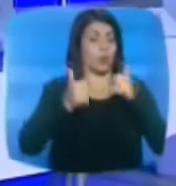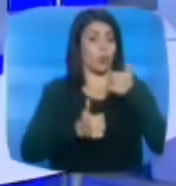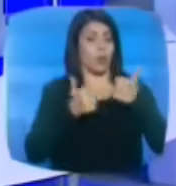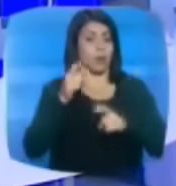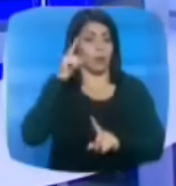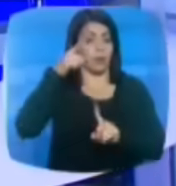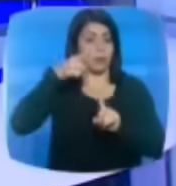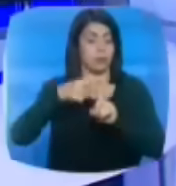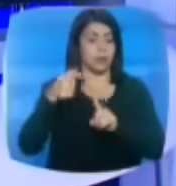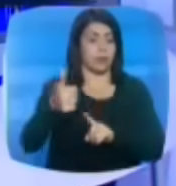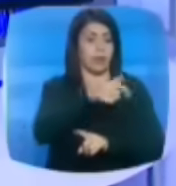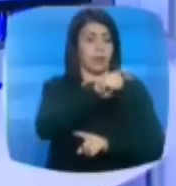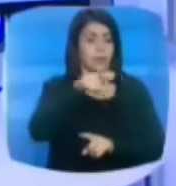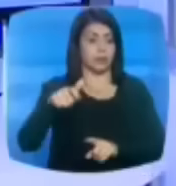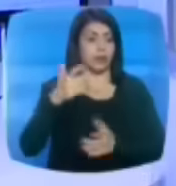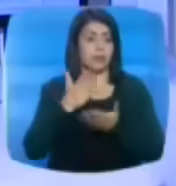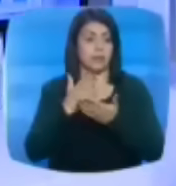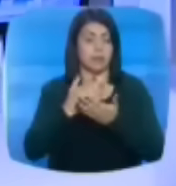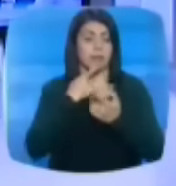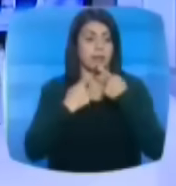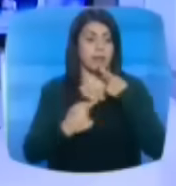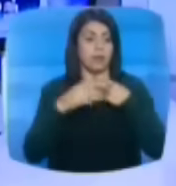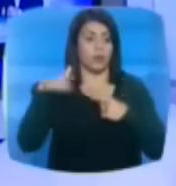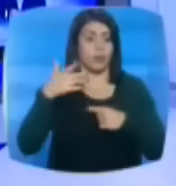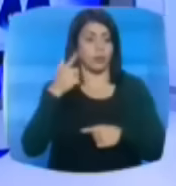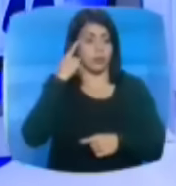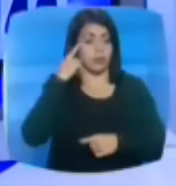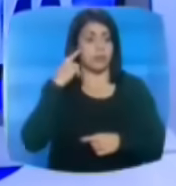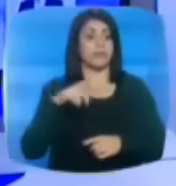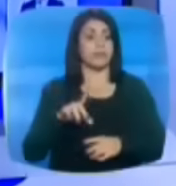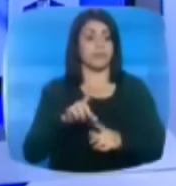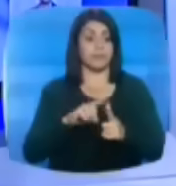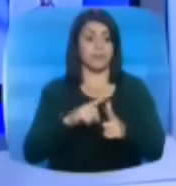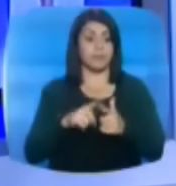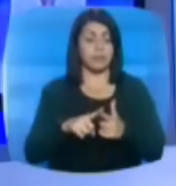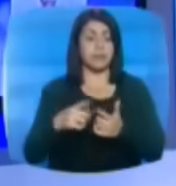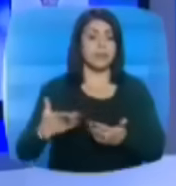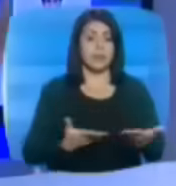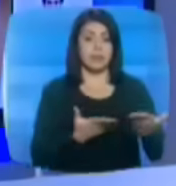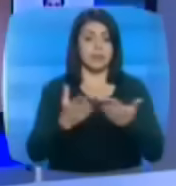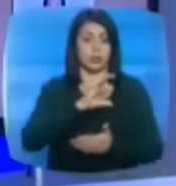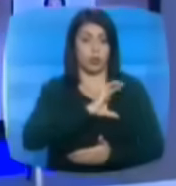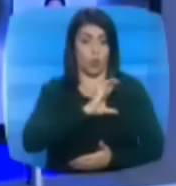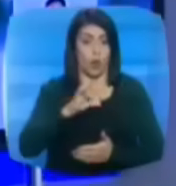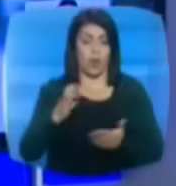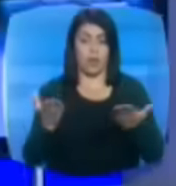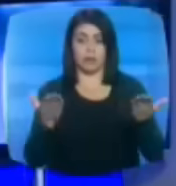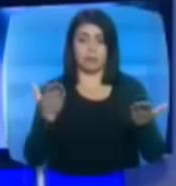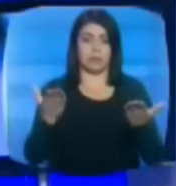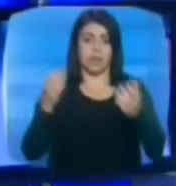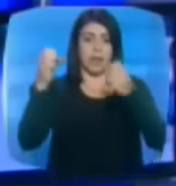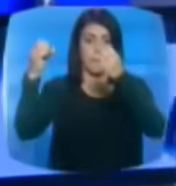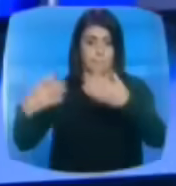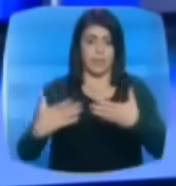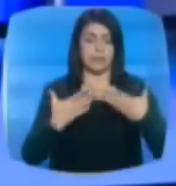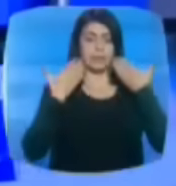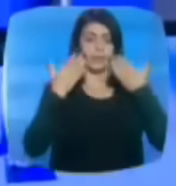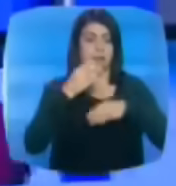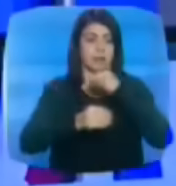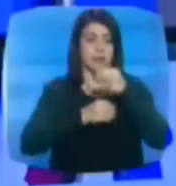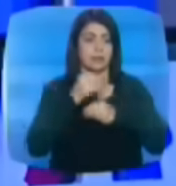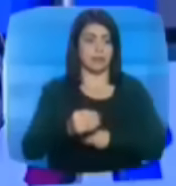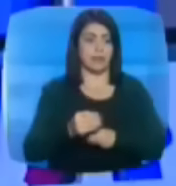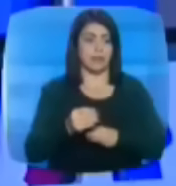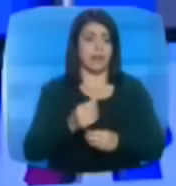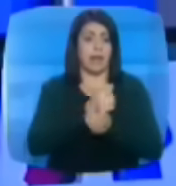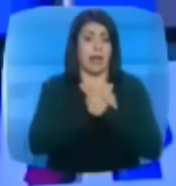verdadero propósito de cada persona, ¿no? Yo siempre digo que cuando reconoces tus dones y los pones al servicio de los demás, las bendiciones se multiplican y es hacer justamente